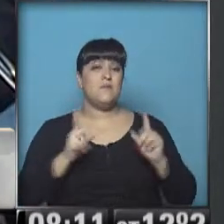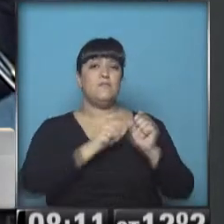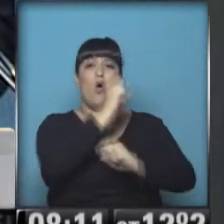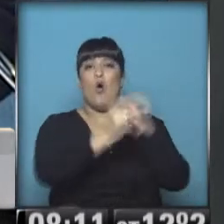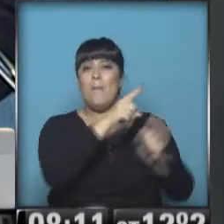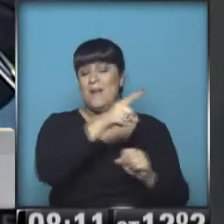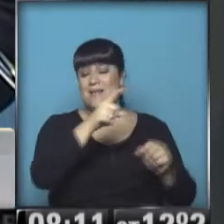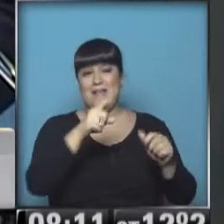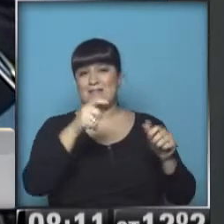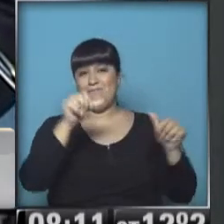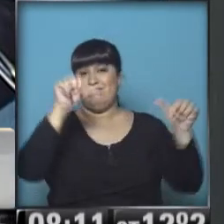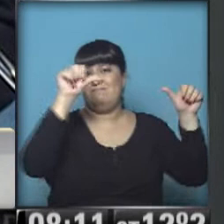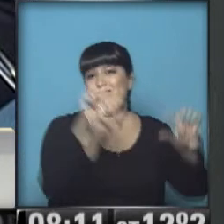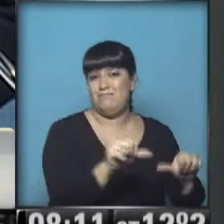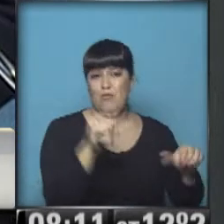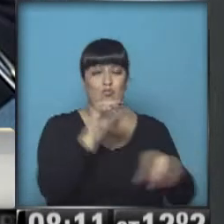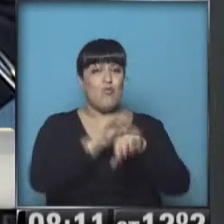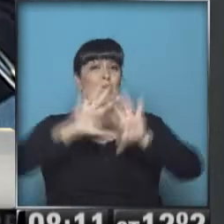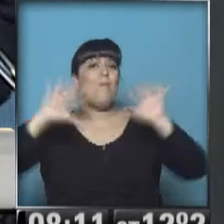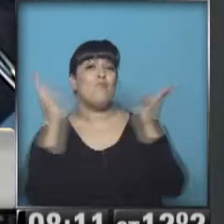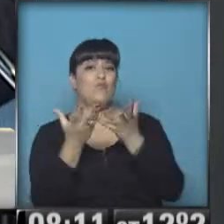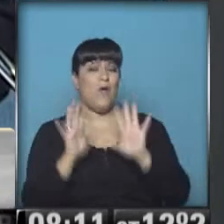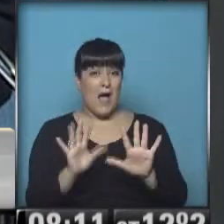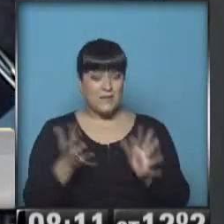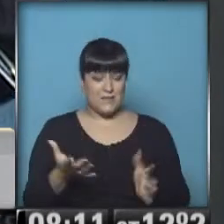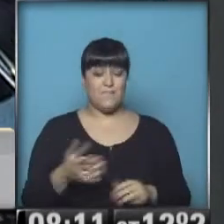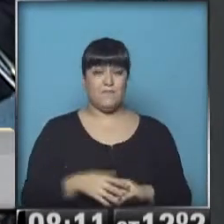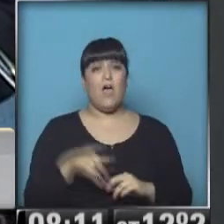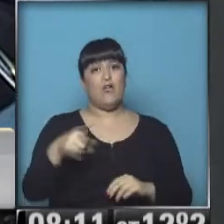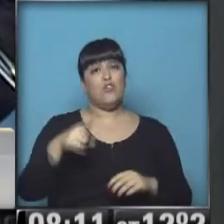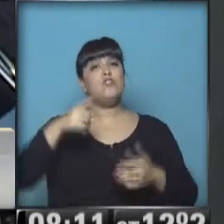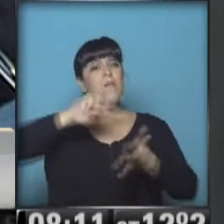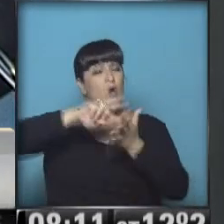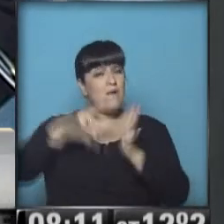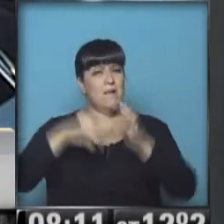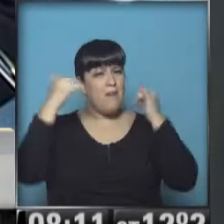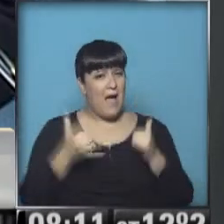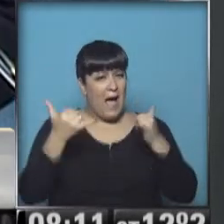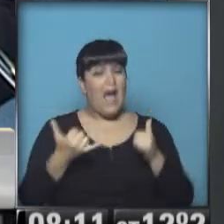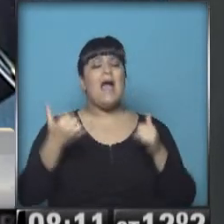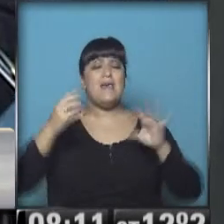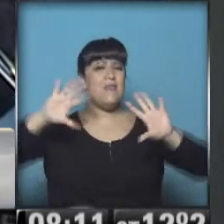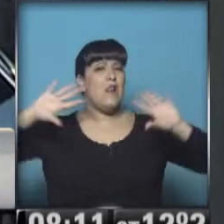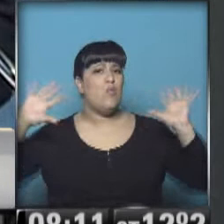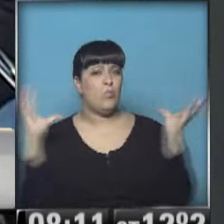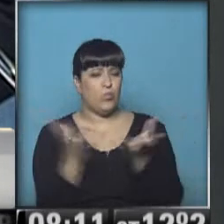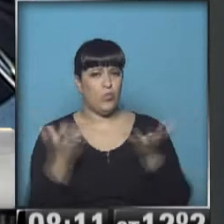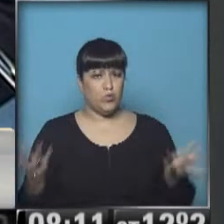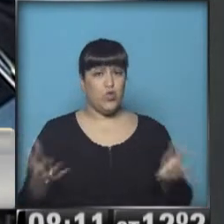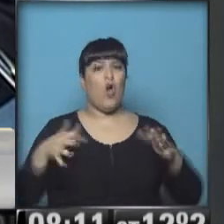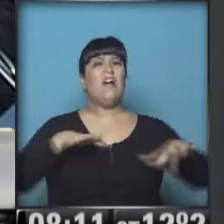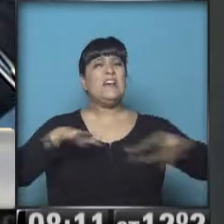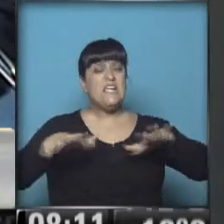entonces nosotros hemos experimentado claramente ese de crisis financiera internacional de crisis